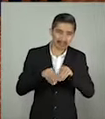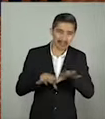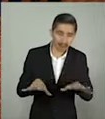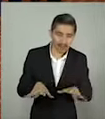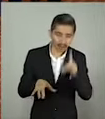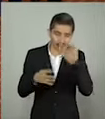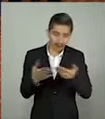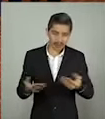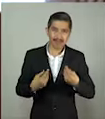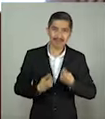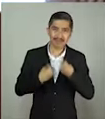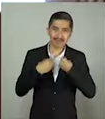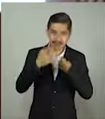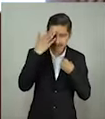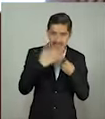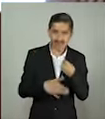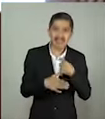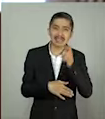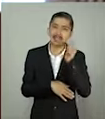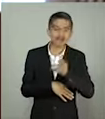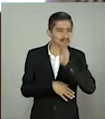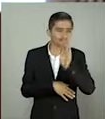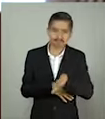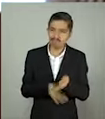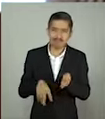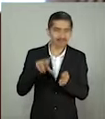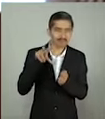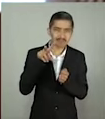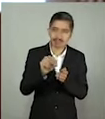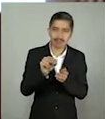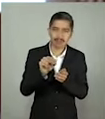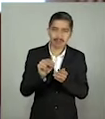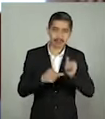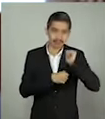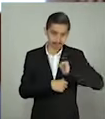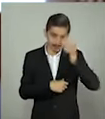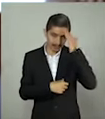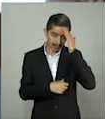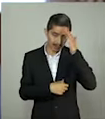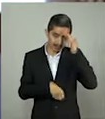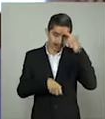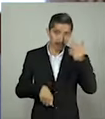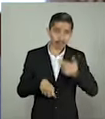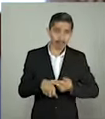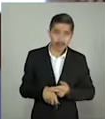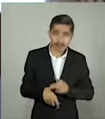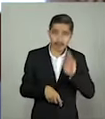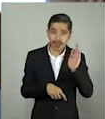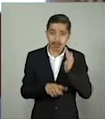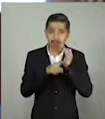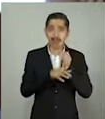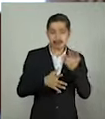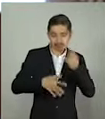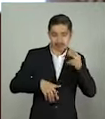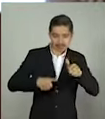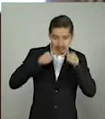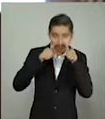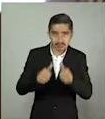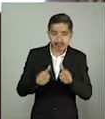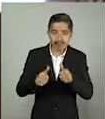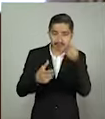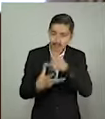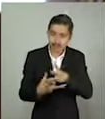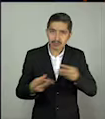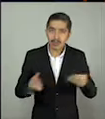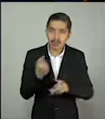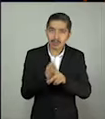el que estamos viviendo, es inaceptable que las autoridades responsables no tomen en sus manos el conflicto y